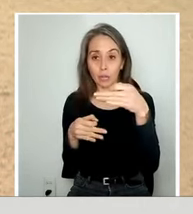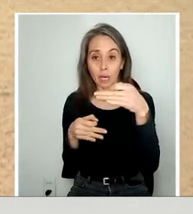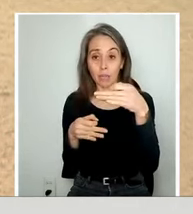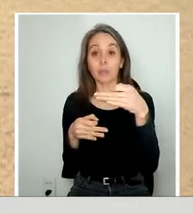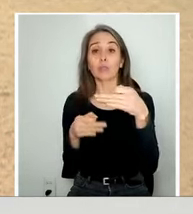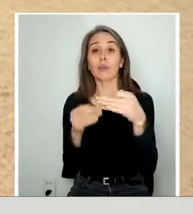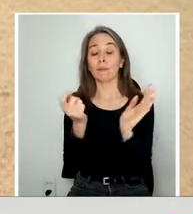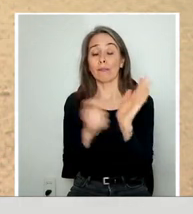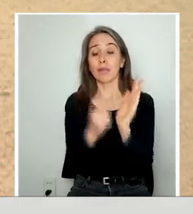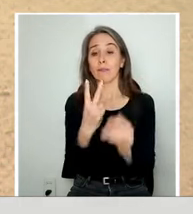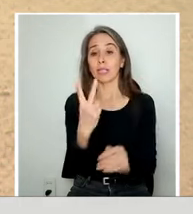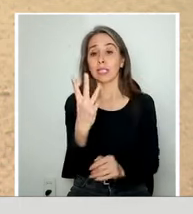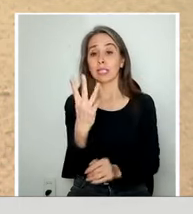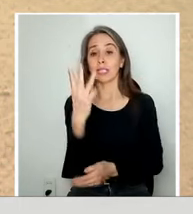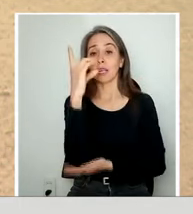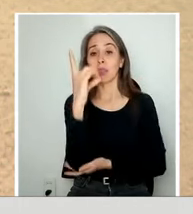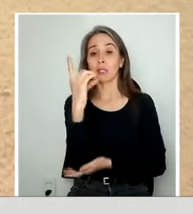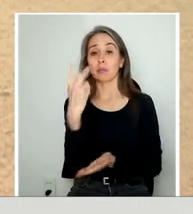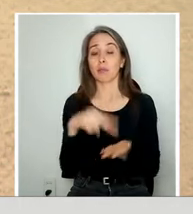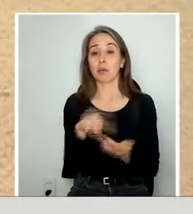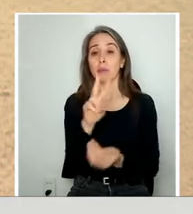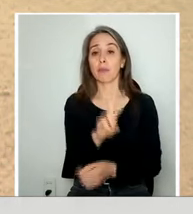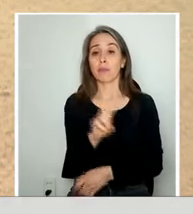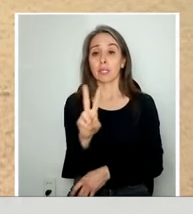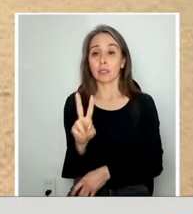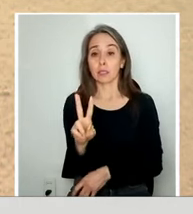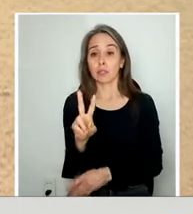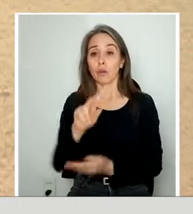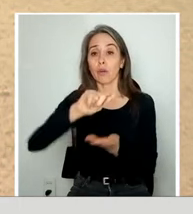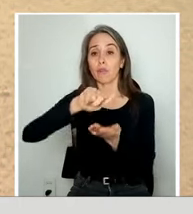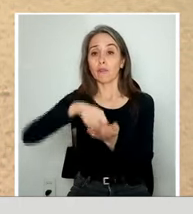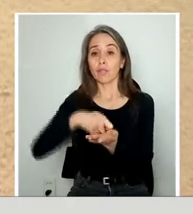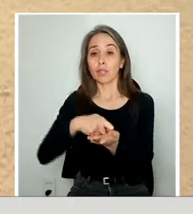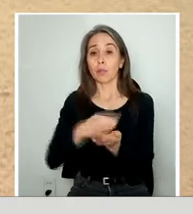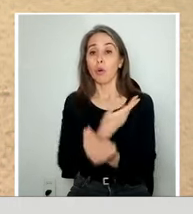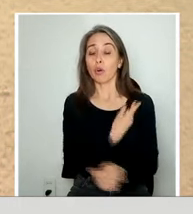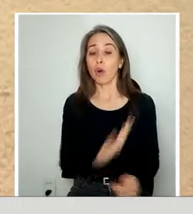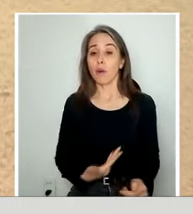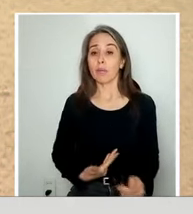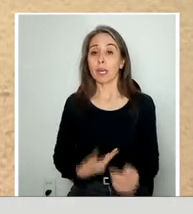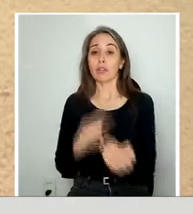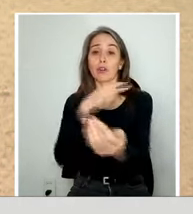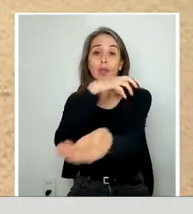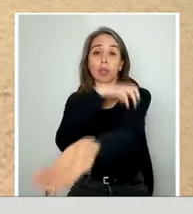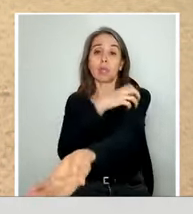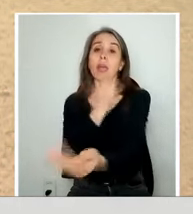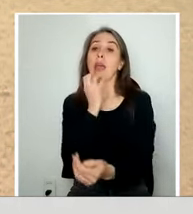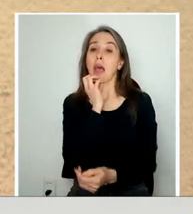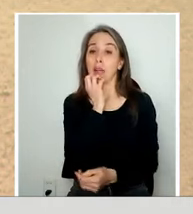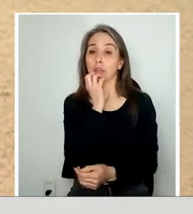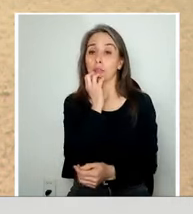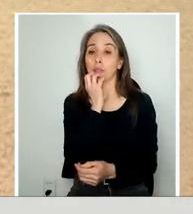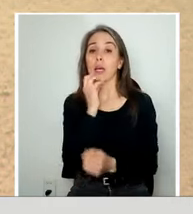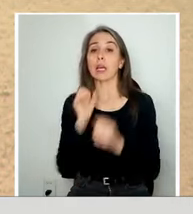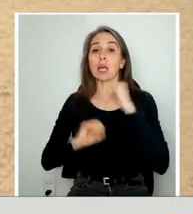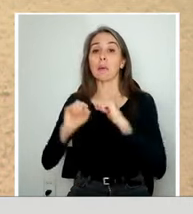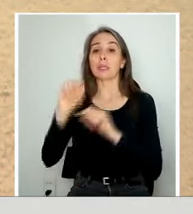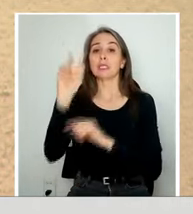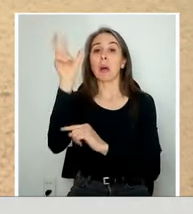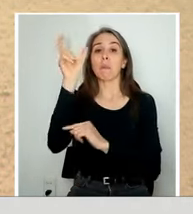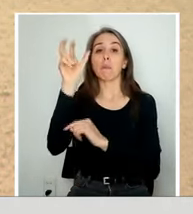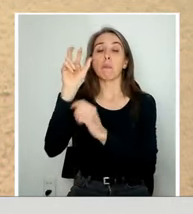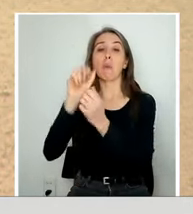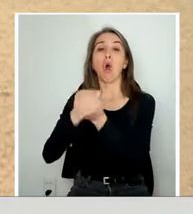de diciembre del 2022 suscrito entre el gobierno Regional de antofagasta y la molinera del Norte S.A